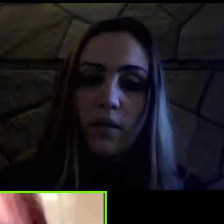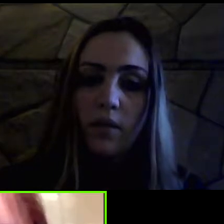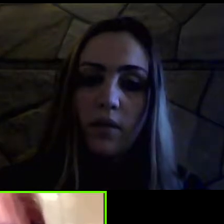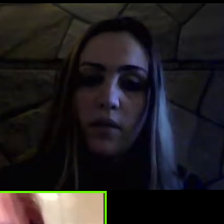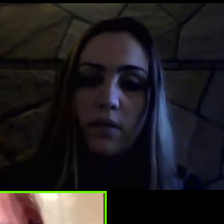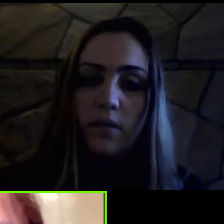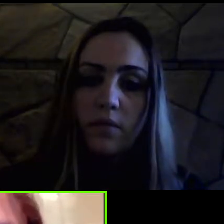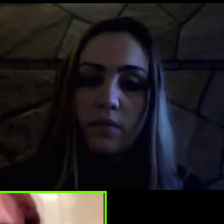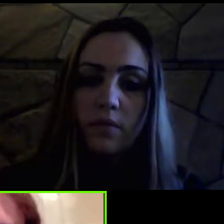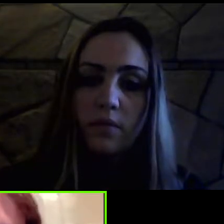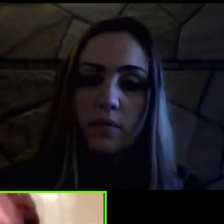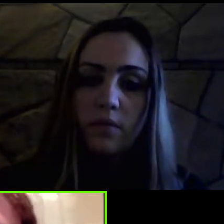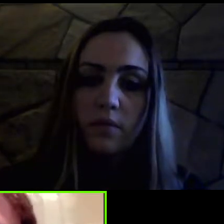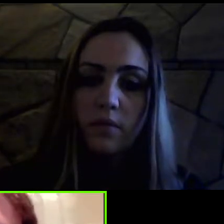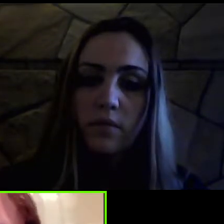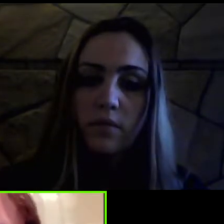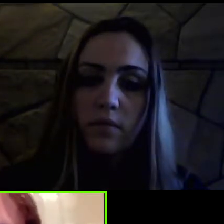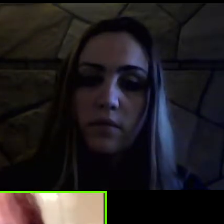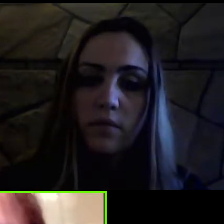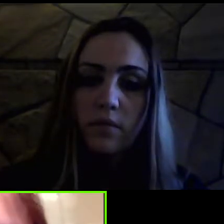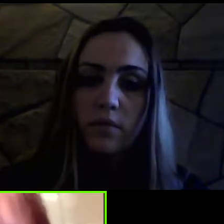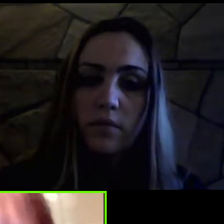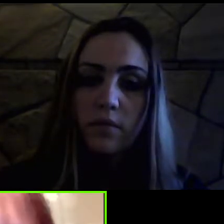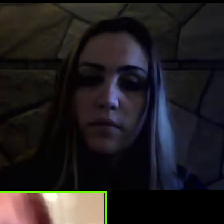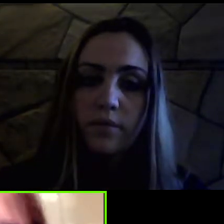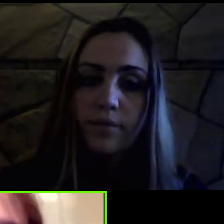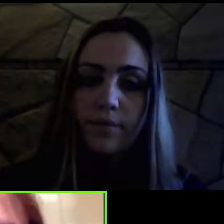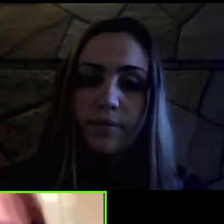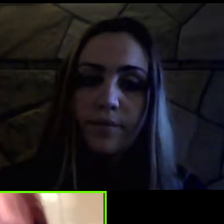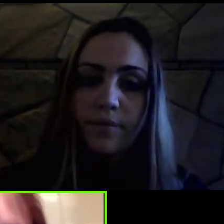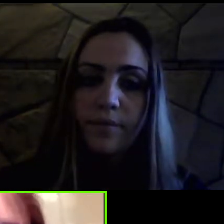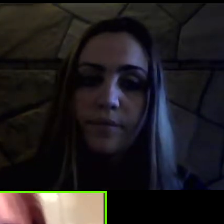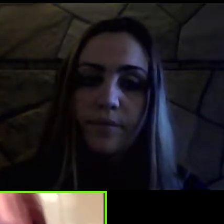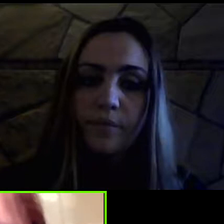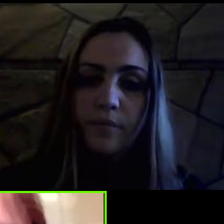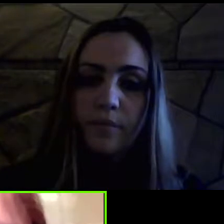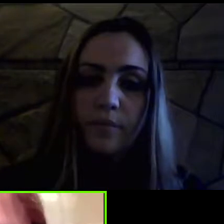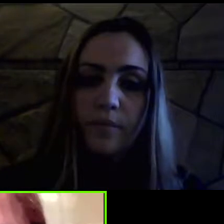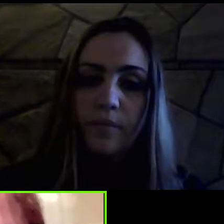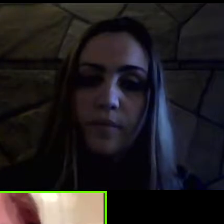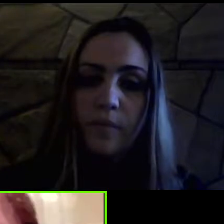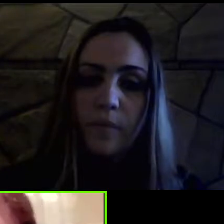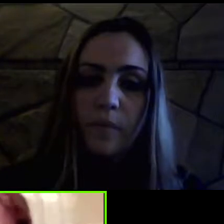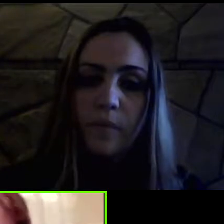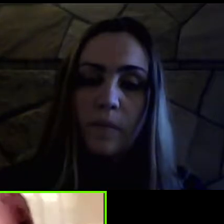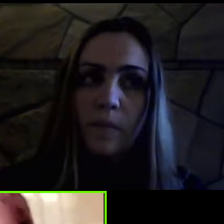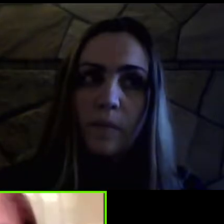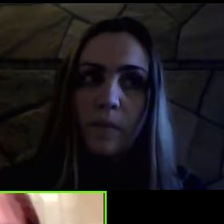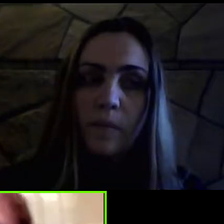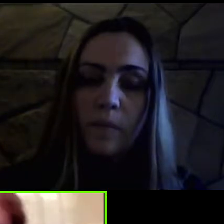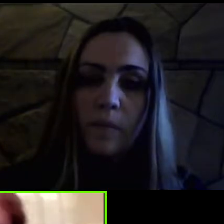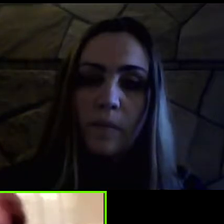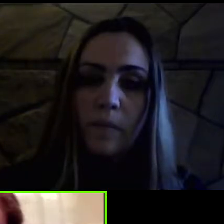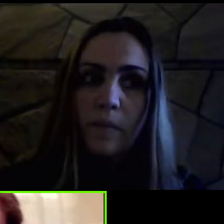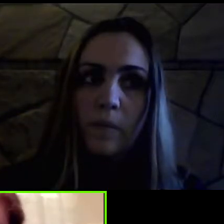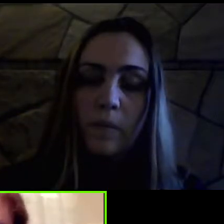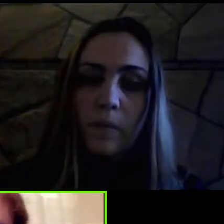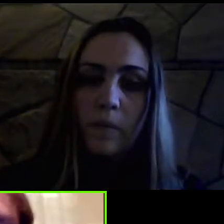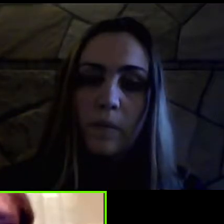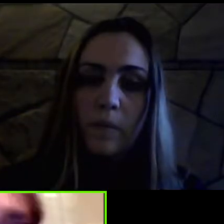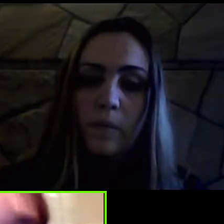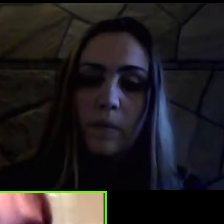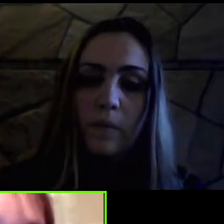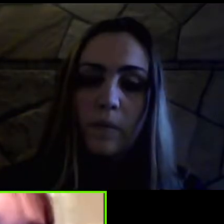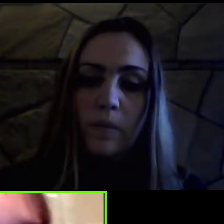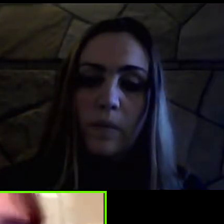conocimientos de cocina hasta un profesional gastronómico que hace grandes creaciones de pastelería o recetas mundiales como puede llegar a ser no sé en este momento la